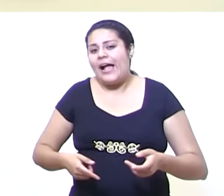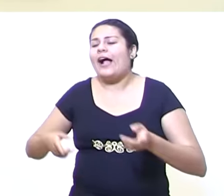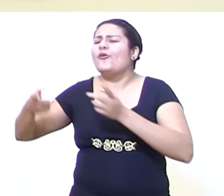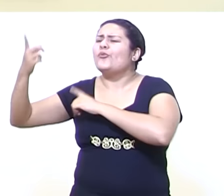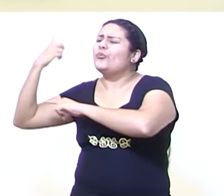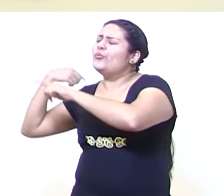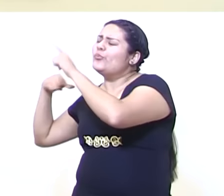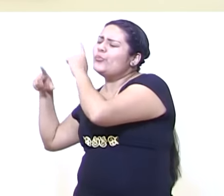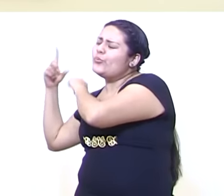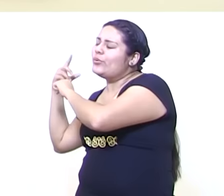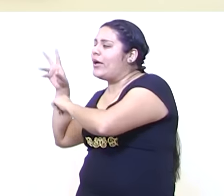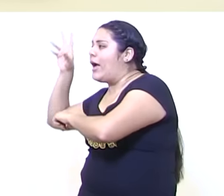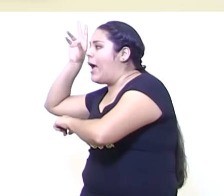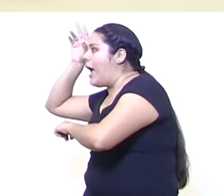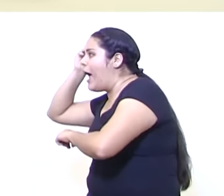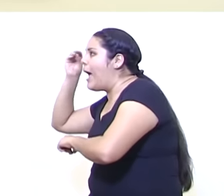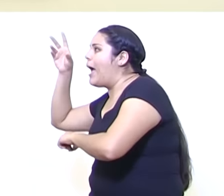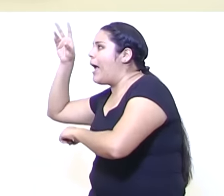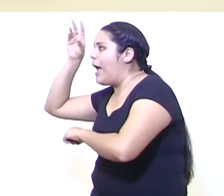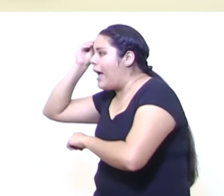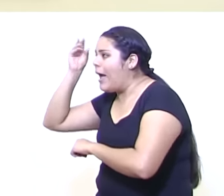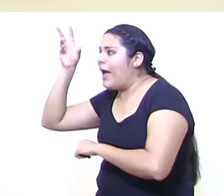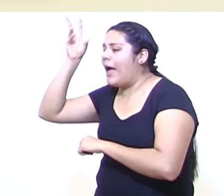breve recordatorio en esta sesión.